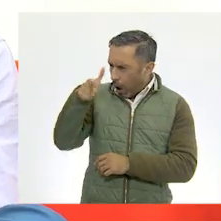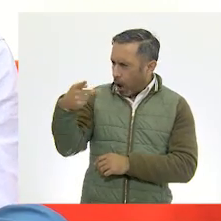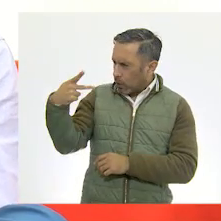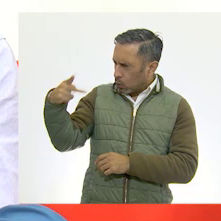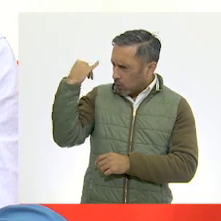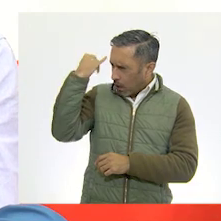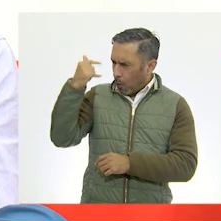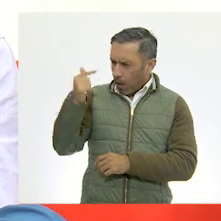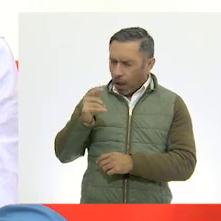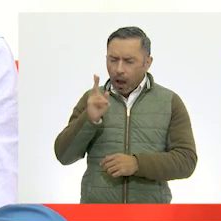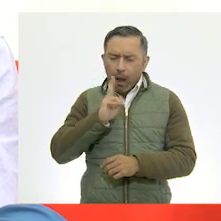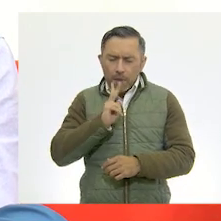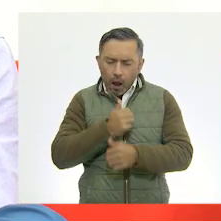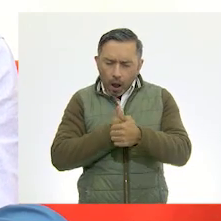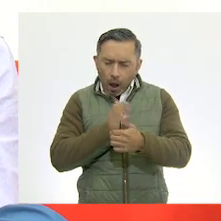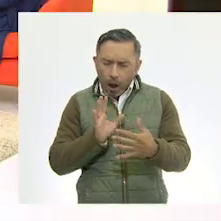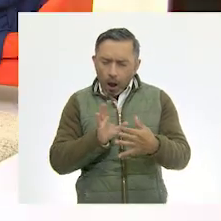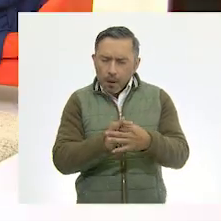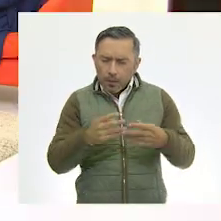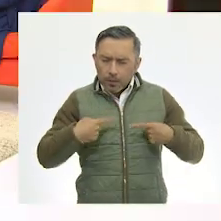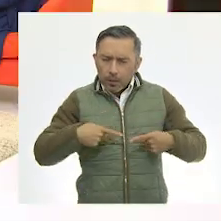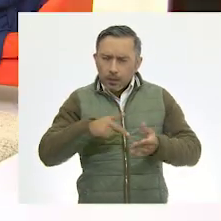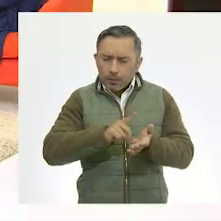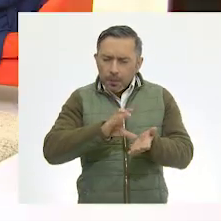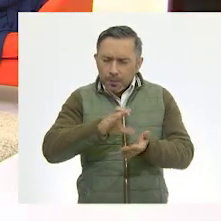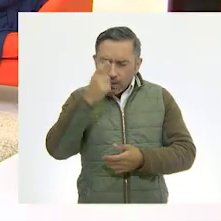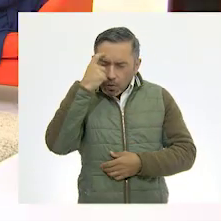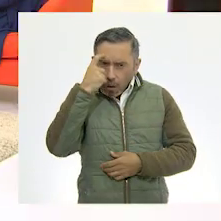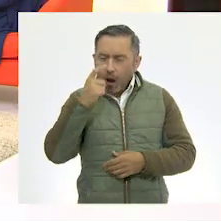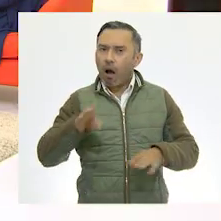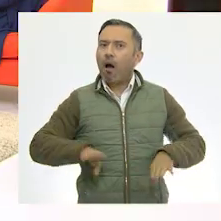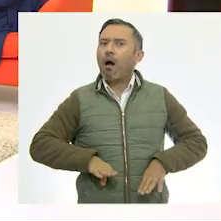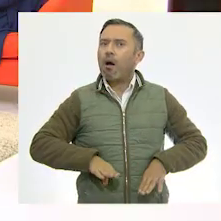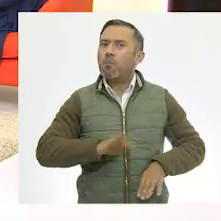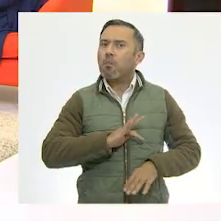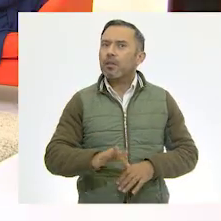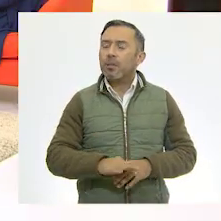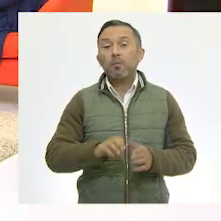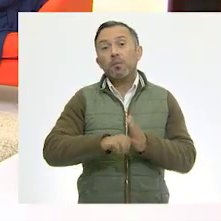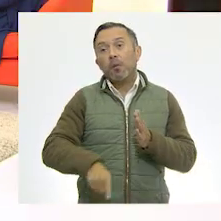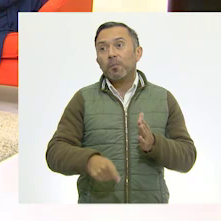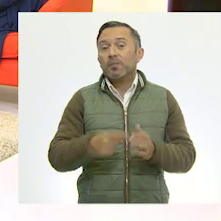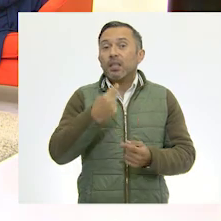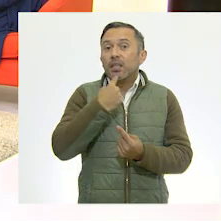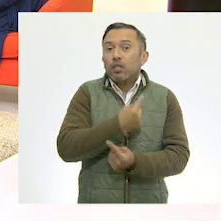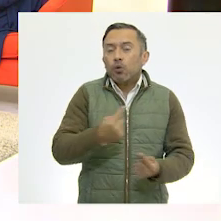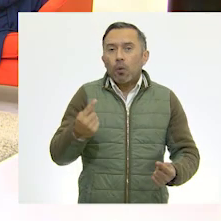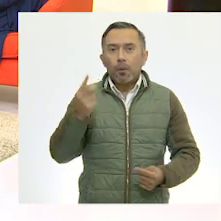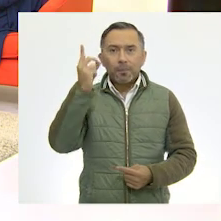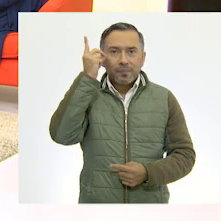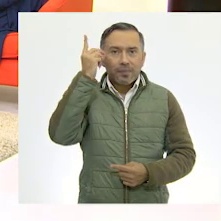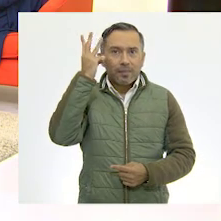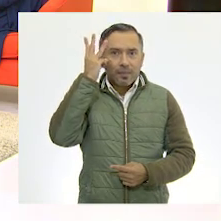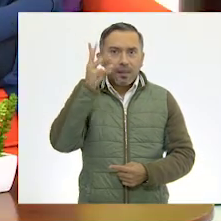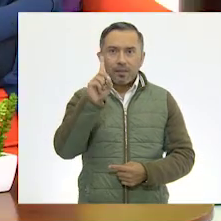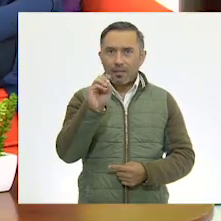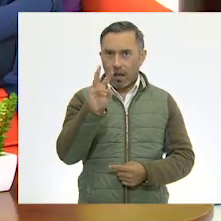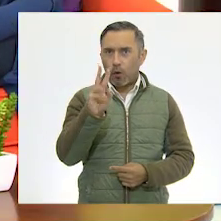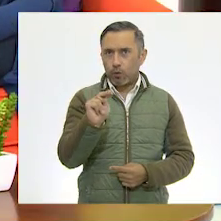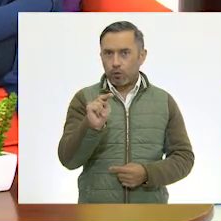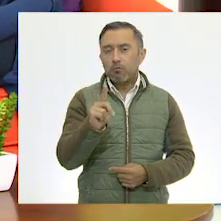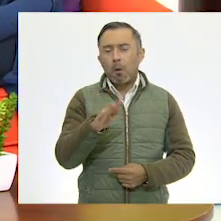que, por ejemplo, ¿cómo le podemos enseñar literatura a un chico con síndrome de Down, ¿no? Entonces, por ejemplo, ¿cómo hacerles, no